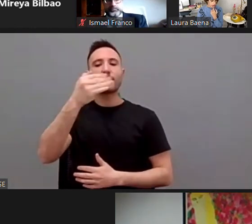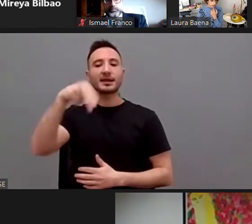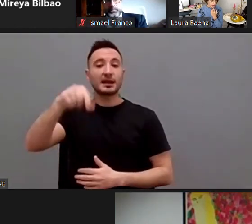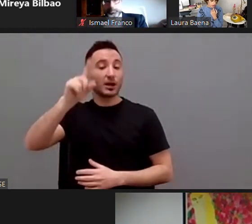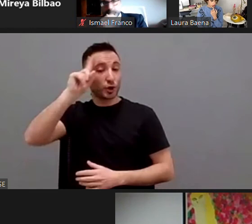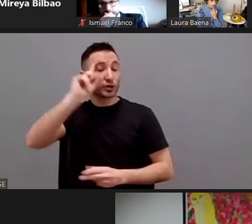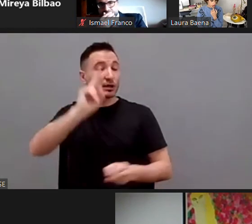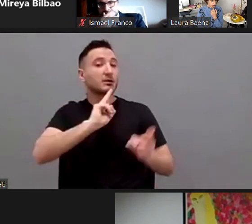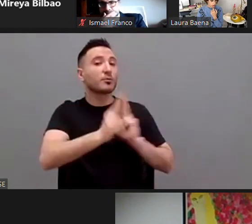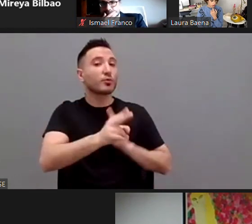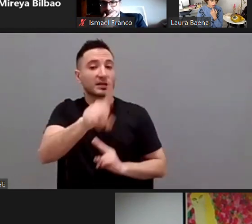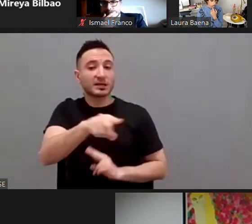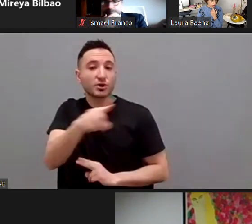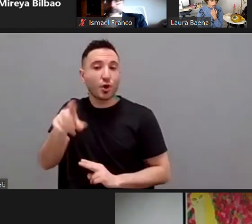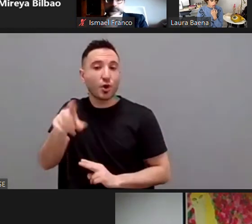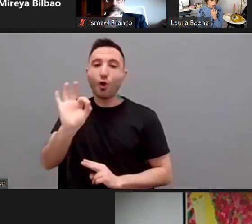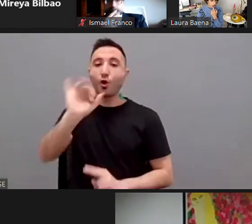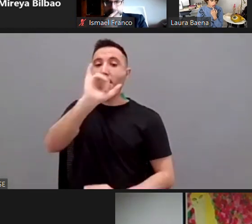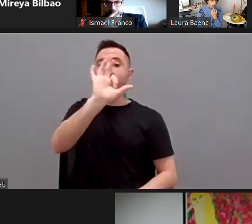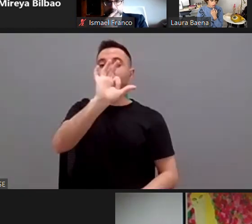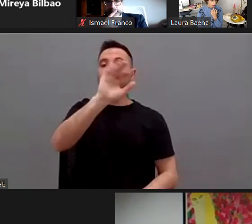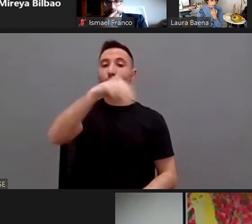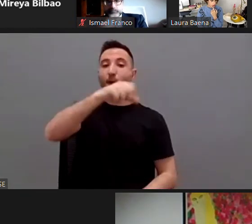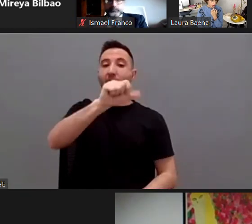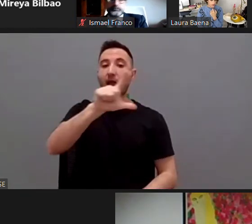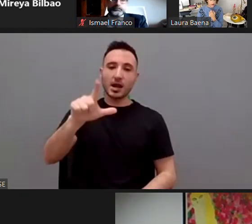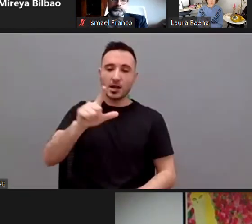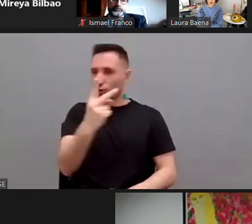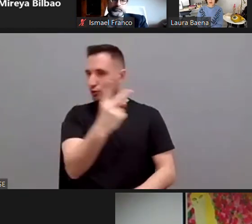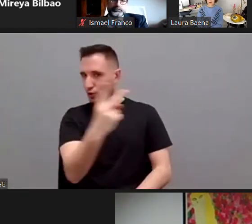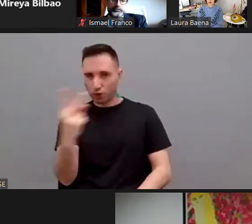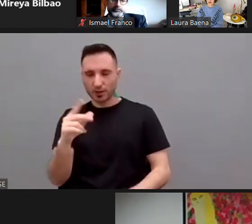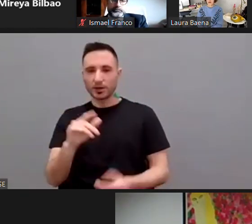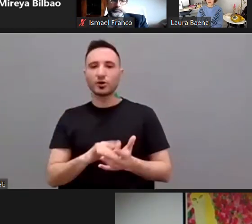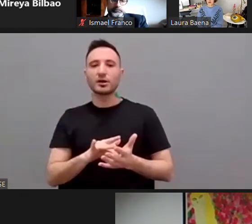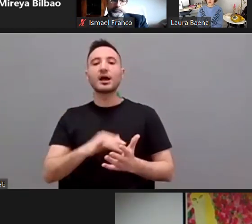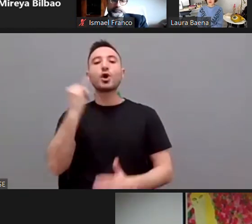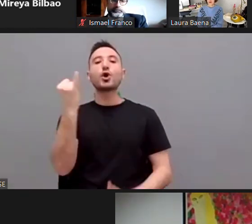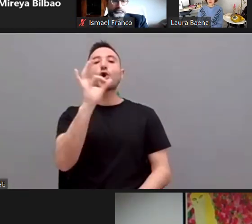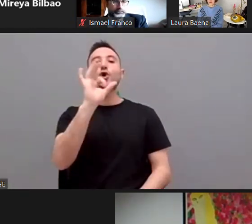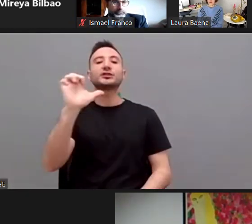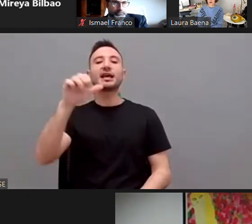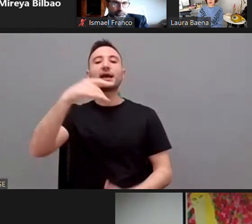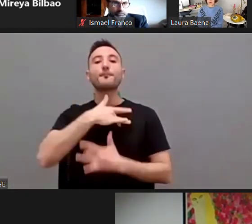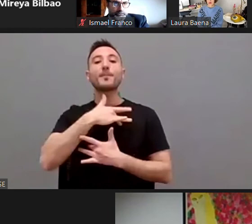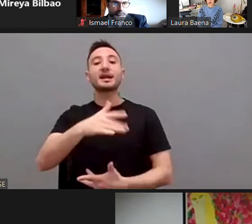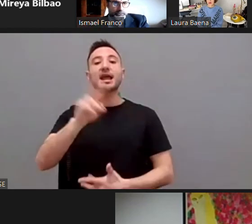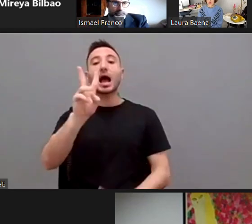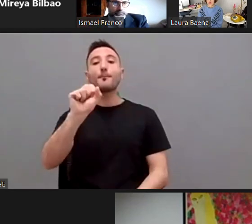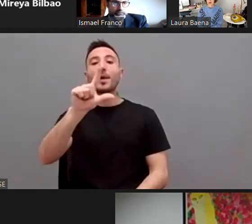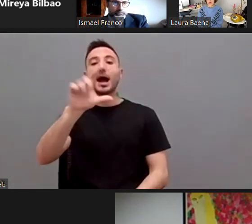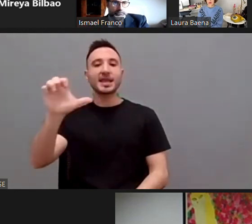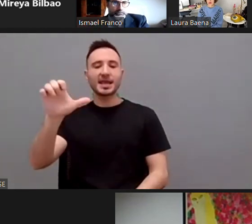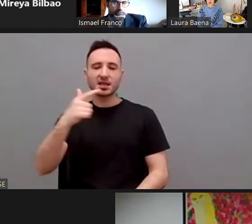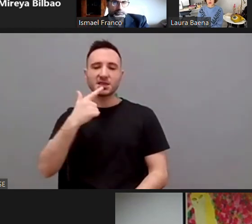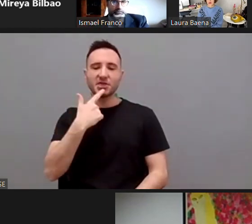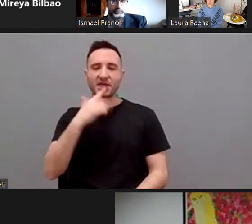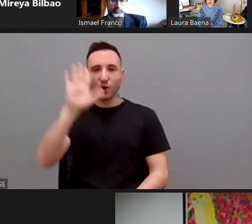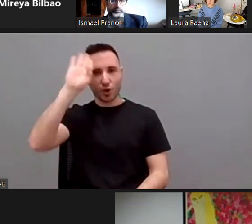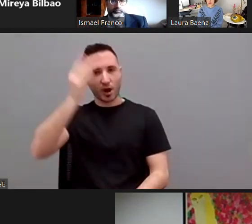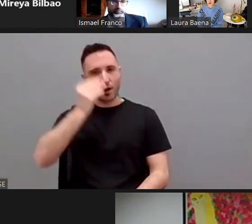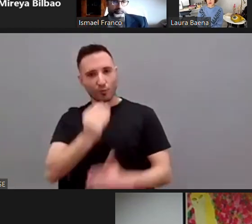la puedes contestar tú o quizá Ismael. Nos dice José María del Valle Lobelle, Dice, buenos días, él